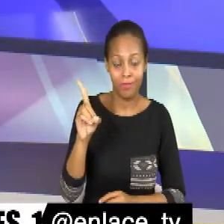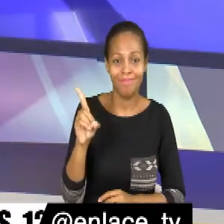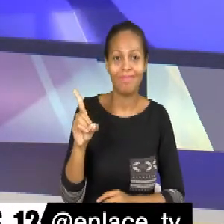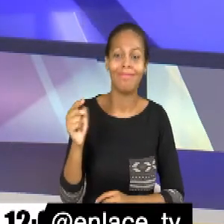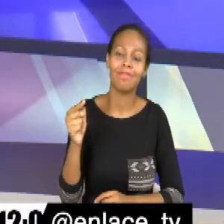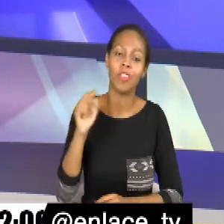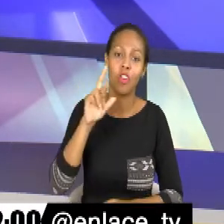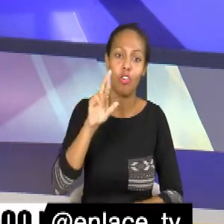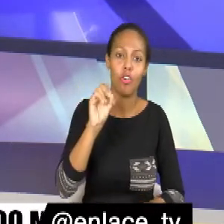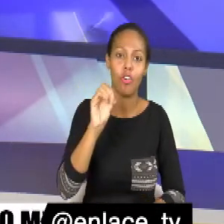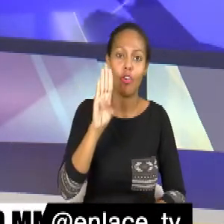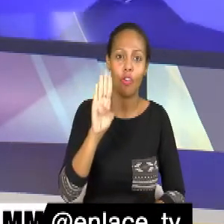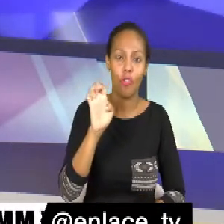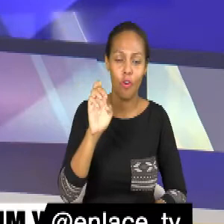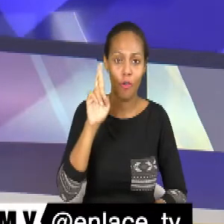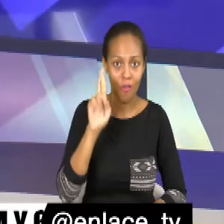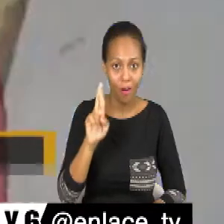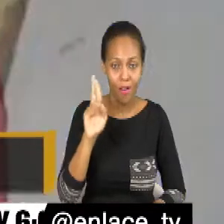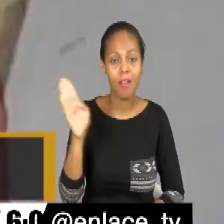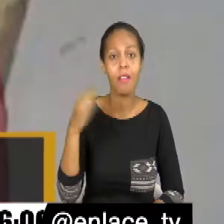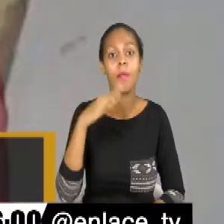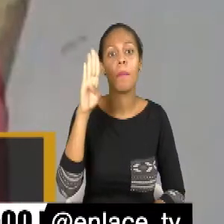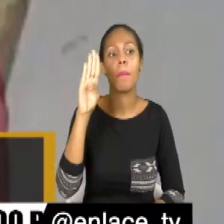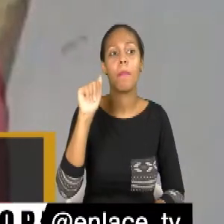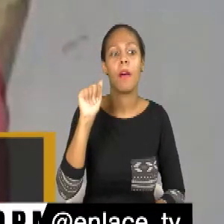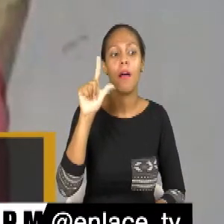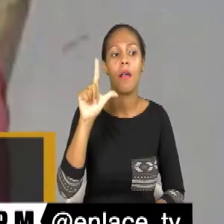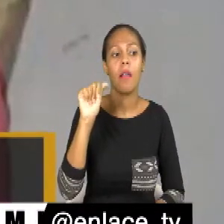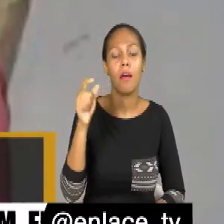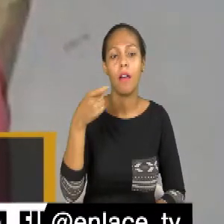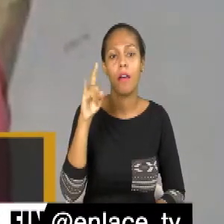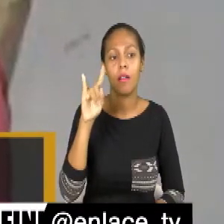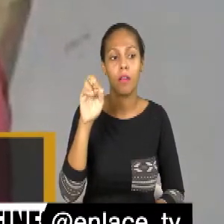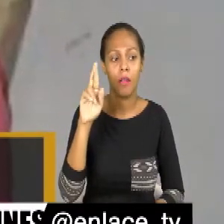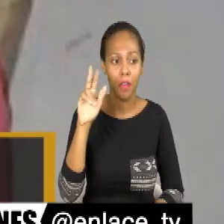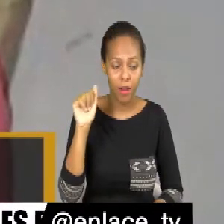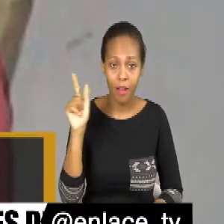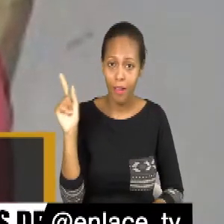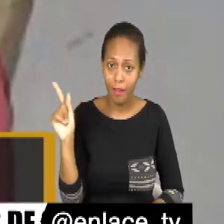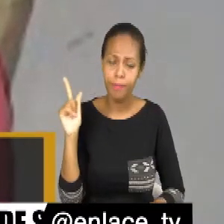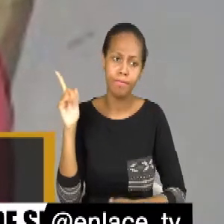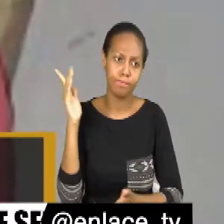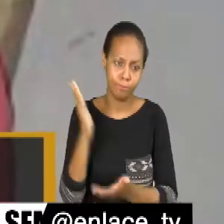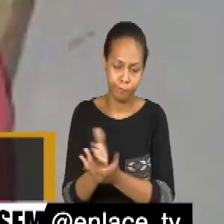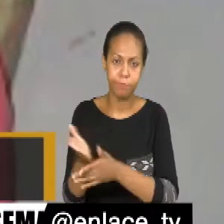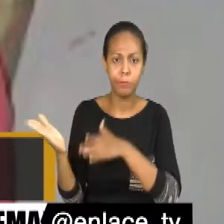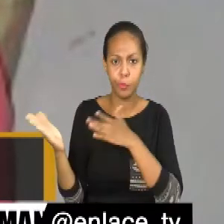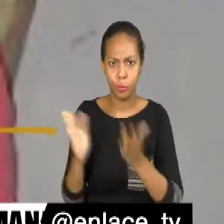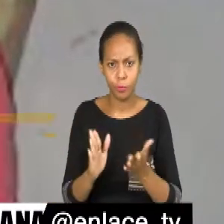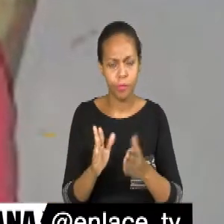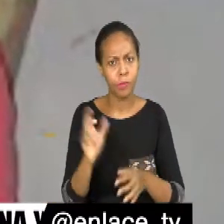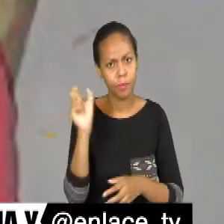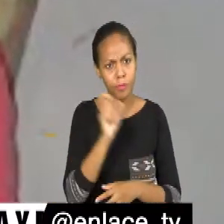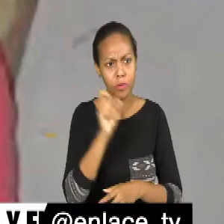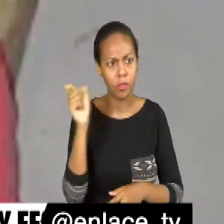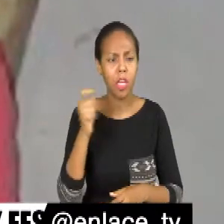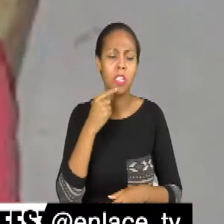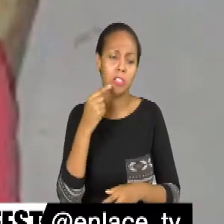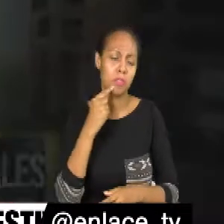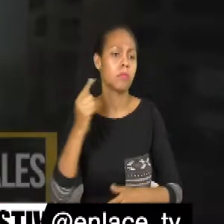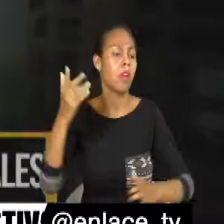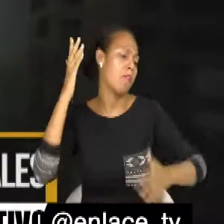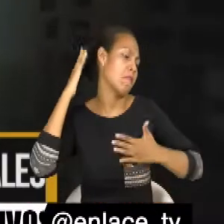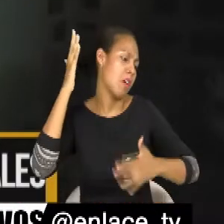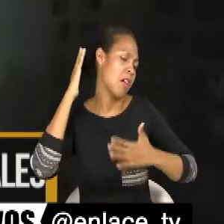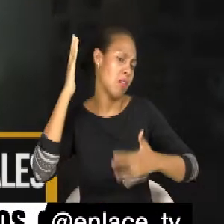como Robert Pineda Balaguer. El joven Robert Andrés Pineda Balaguer, según algunos testigos, salía de bañarse y al coger